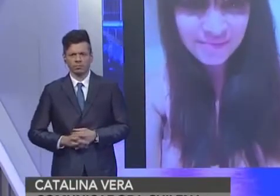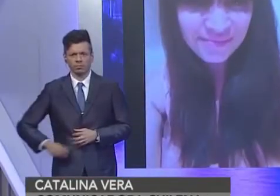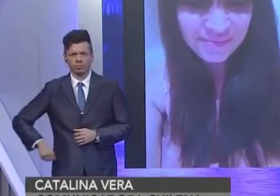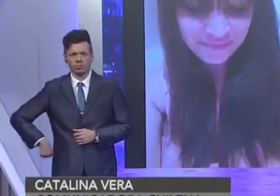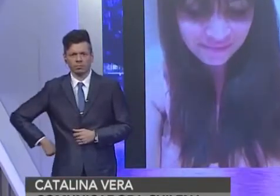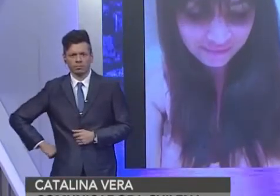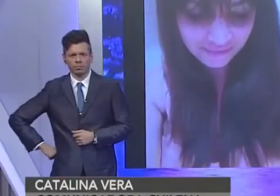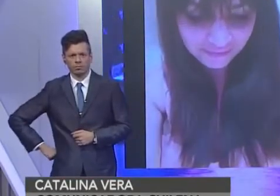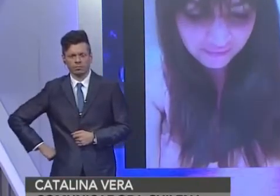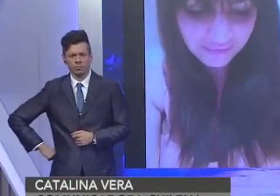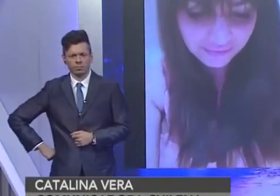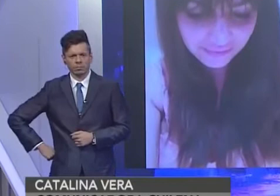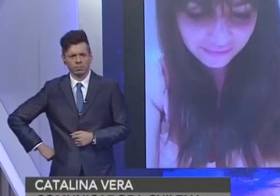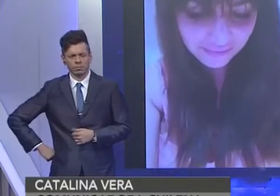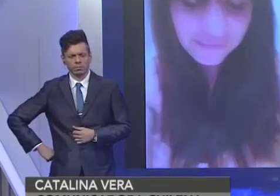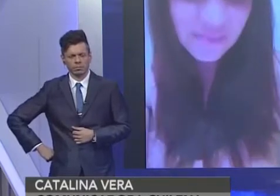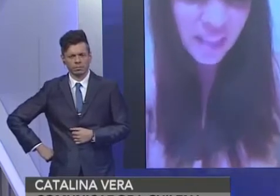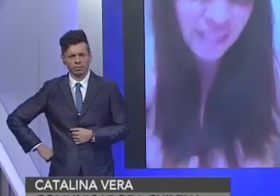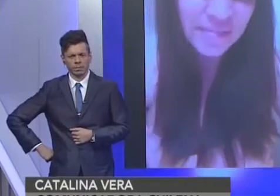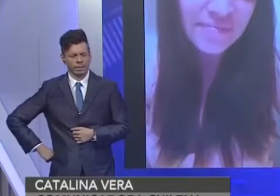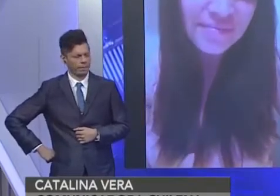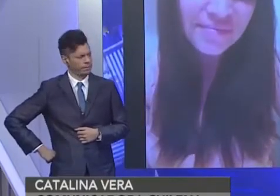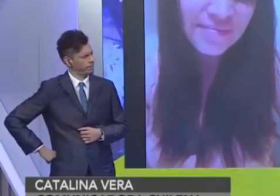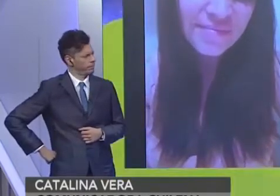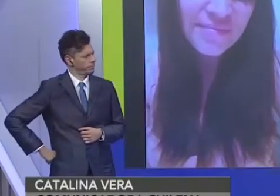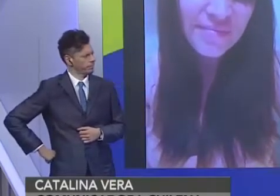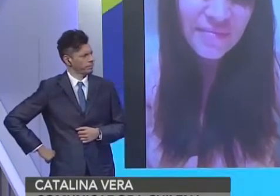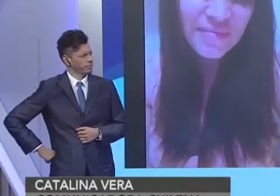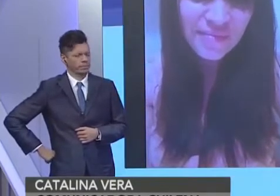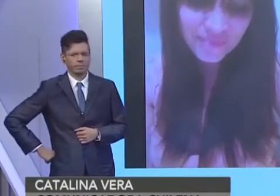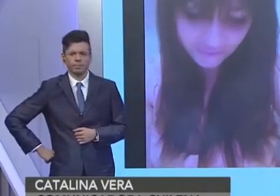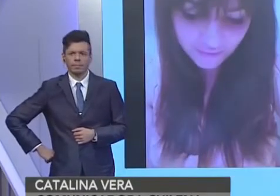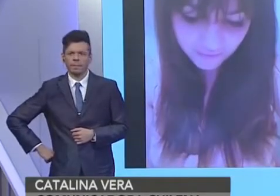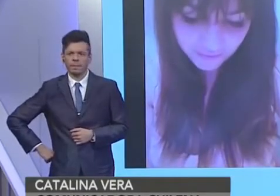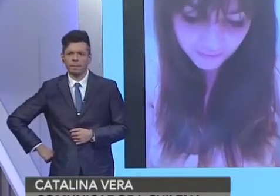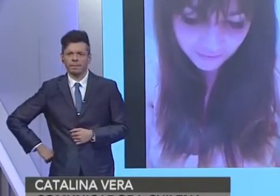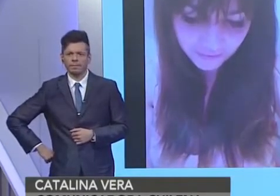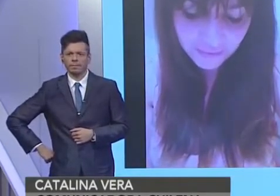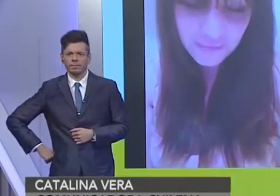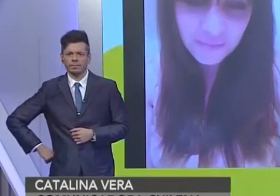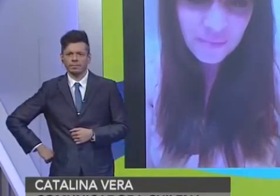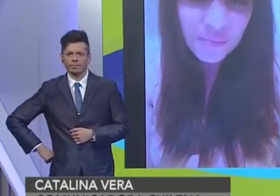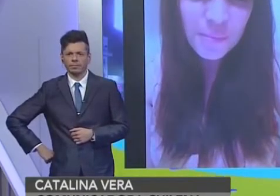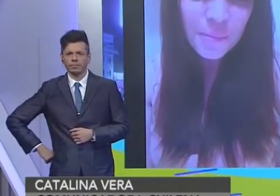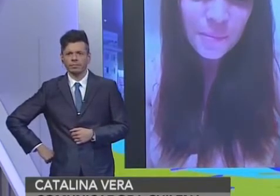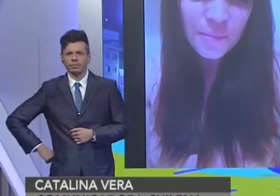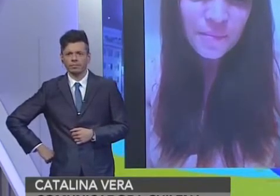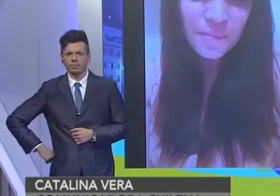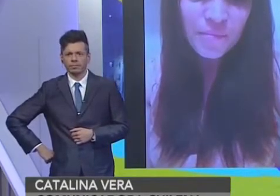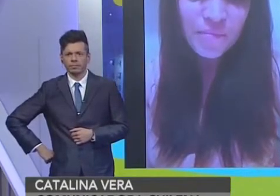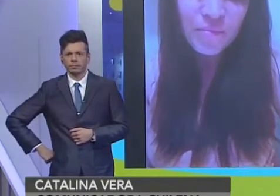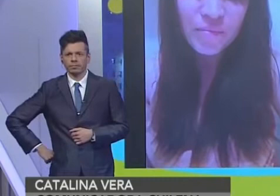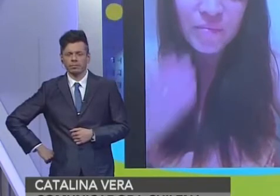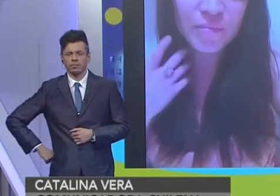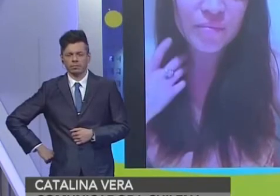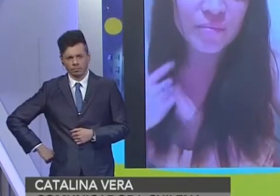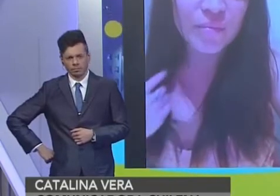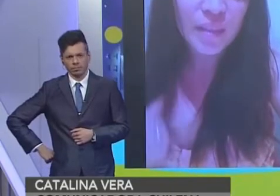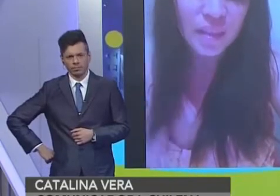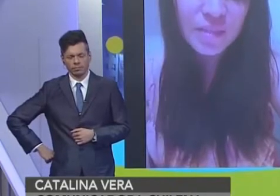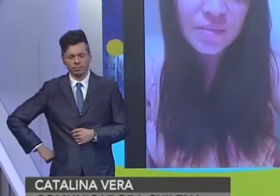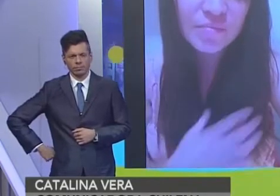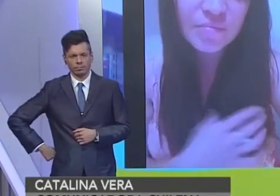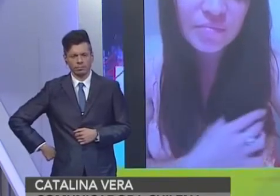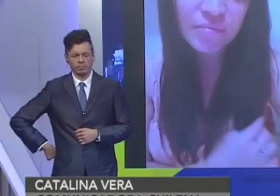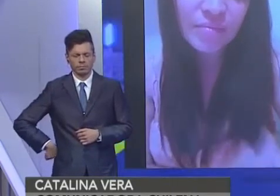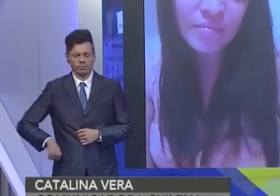surgen estas teorías conspirativas, pero la verdad que va pasando el tiempo y también uno intenta educarse en el tema,